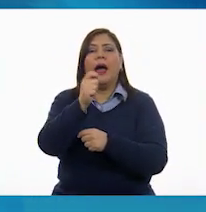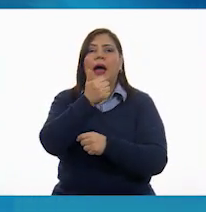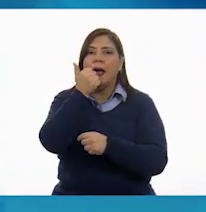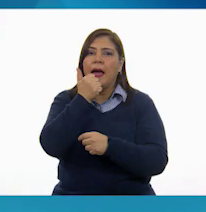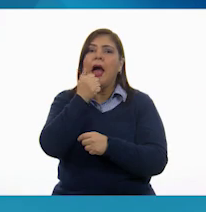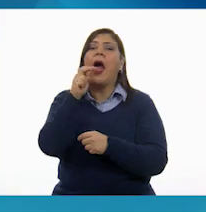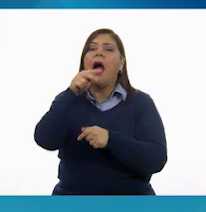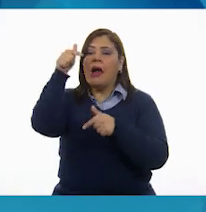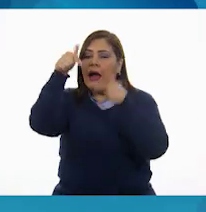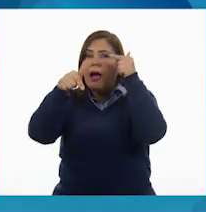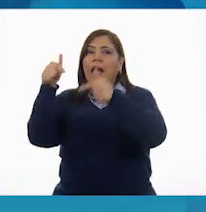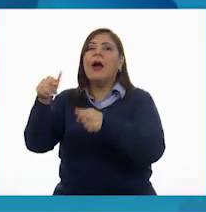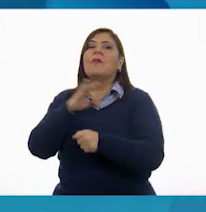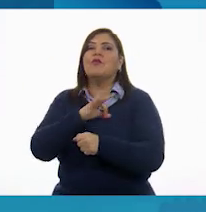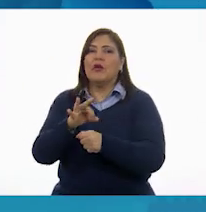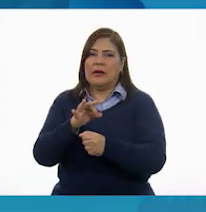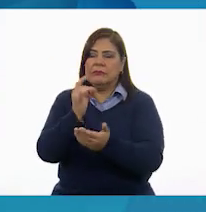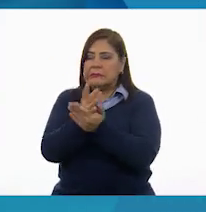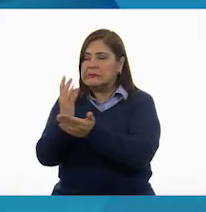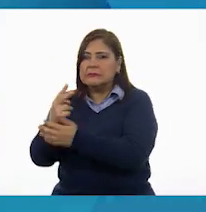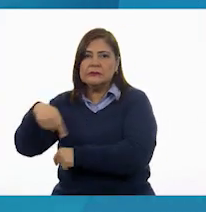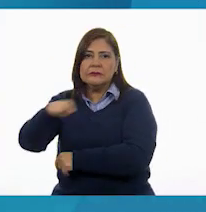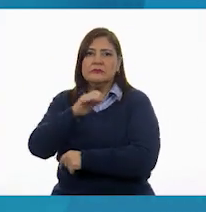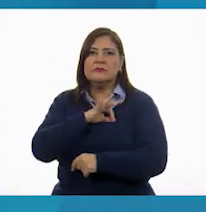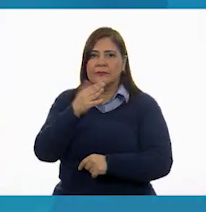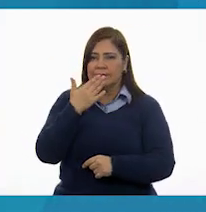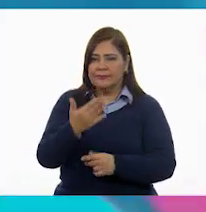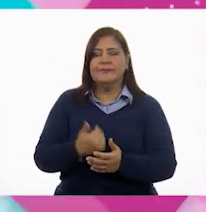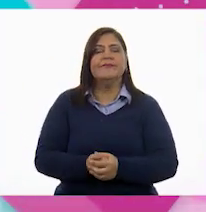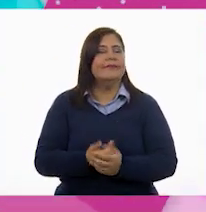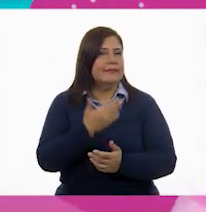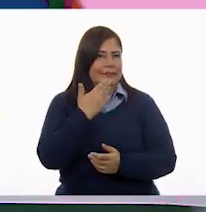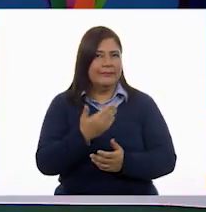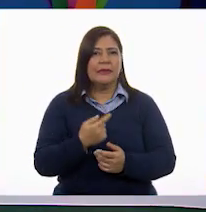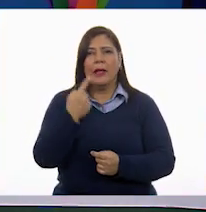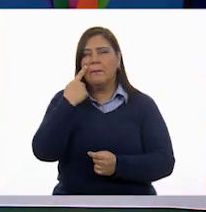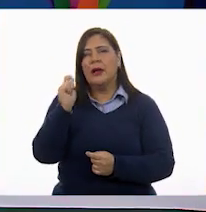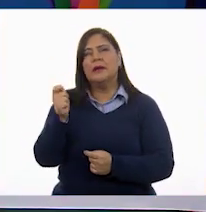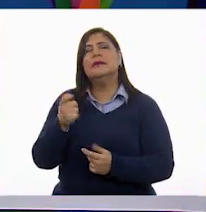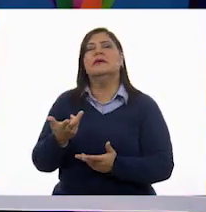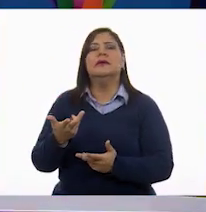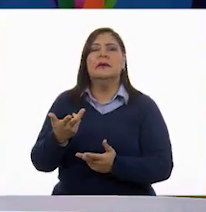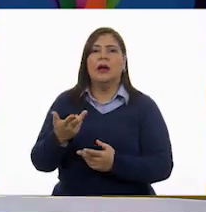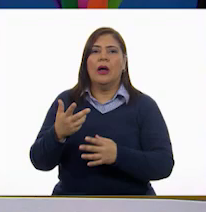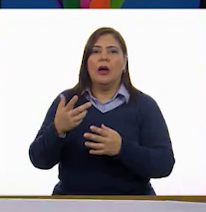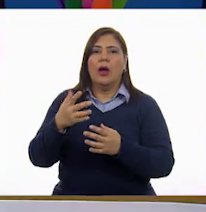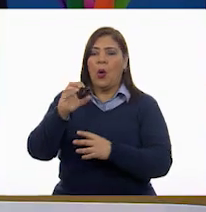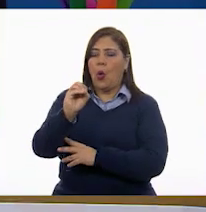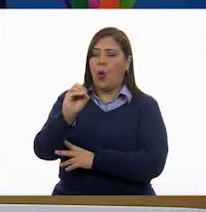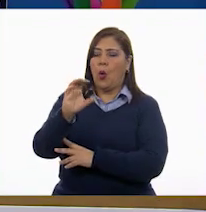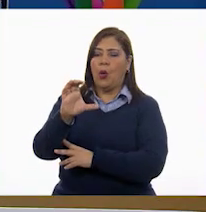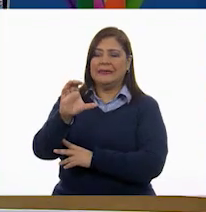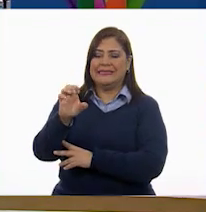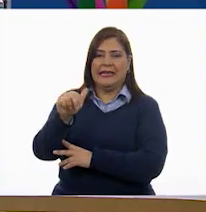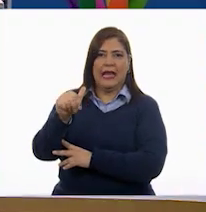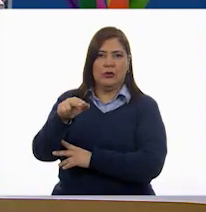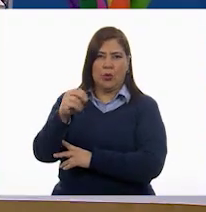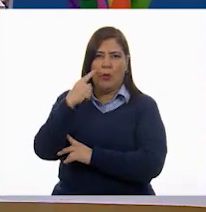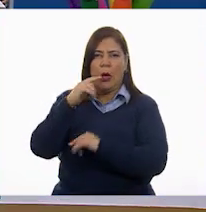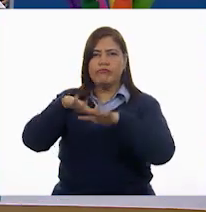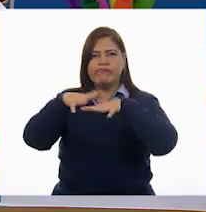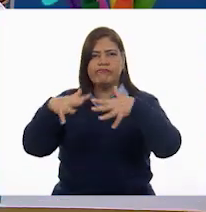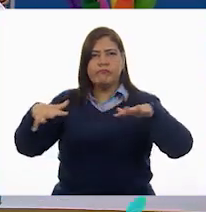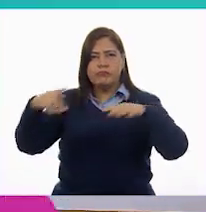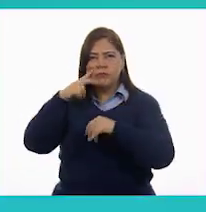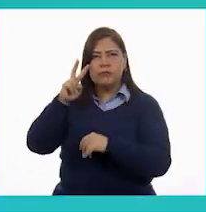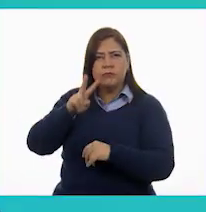puedan identificar bien. Excelente. ¿Qué te parece? Bien. Vamos a empezar por los océanos. ¿Qué te parece? Tenemos un mapa